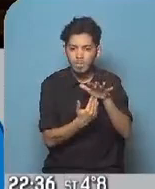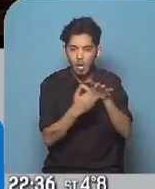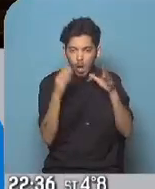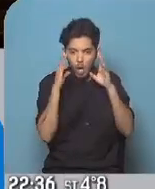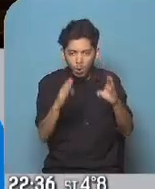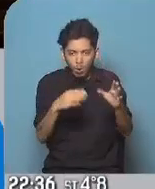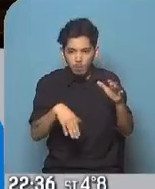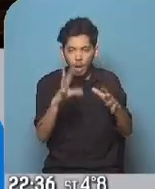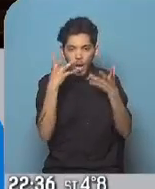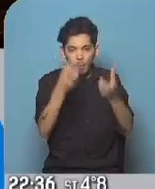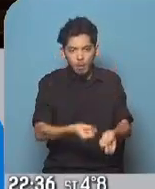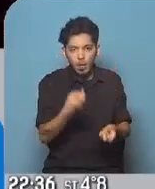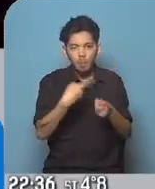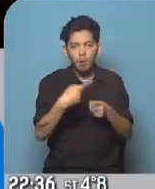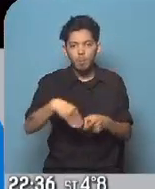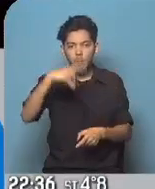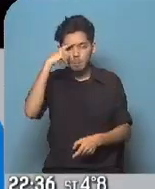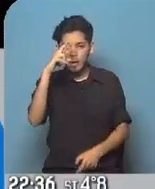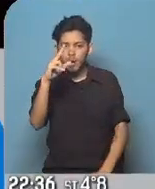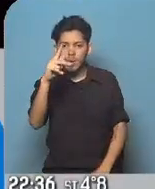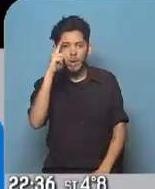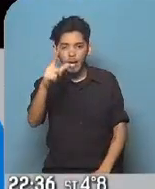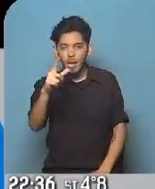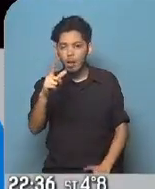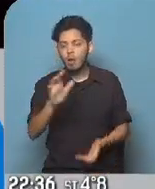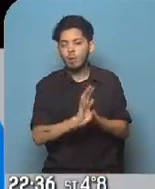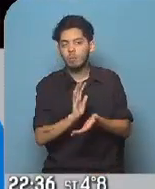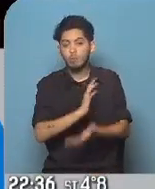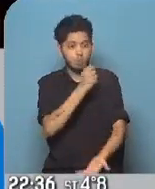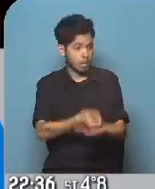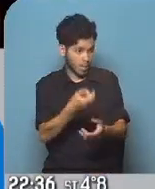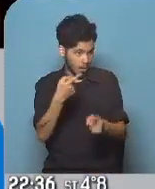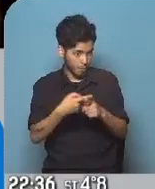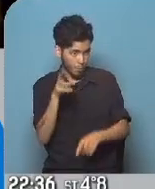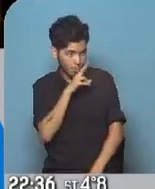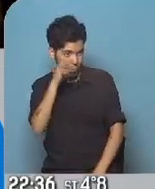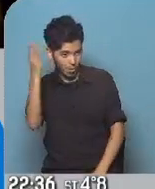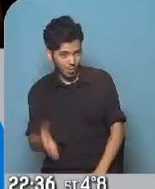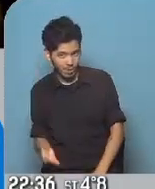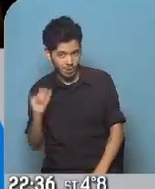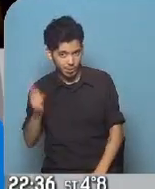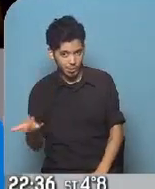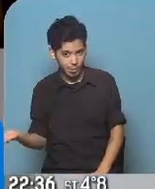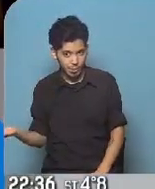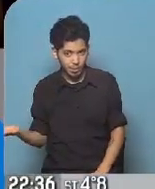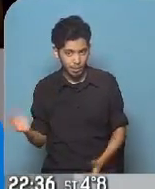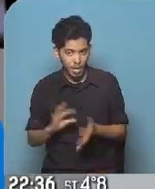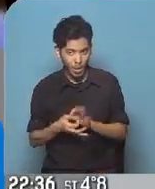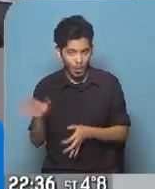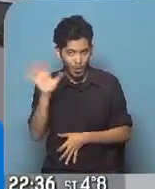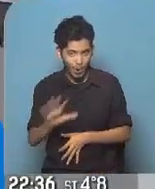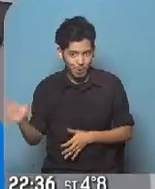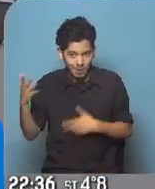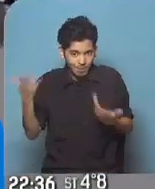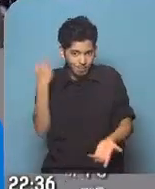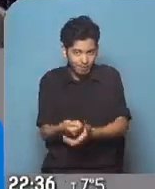orientada o apoyada por Angela Merkel, es decir, la puerta... Pagada por Angela Merkel. Y pagada por Europa. Exactamente,